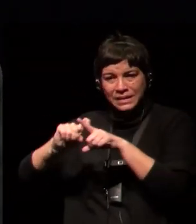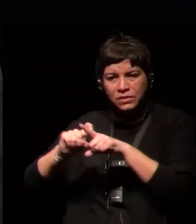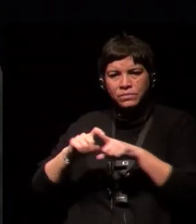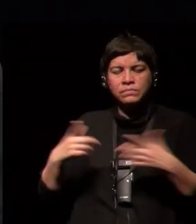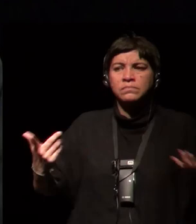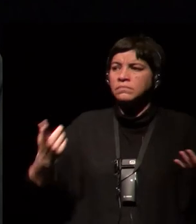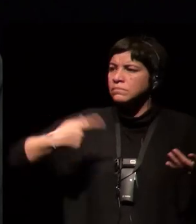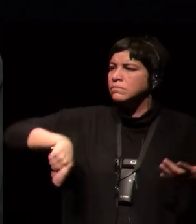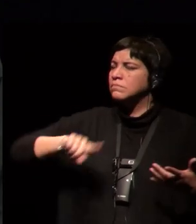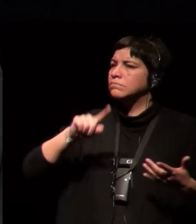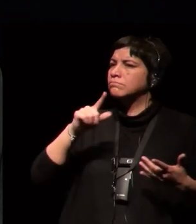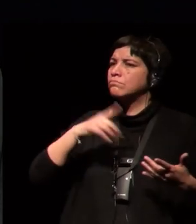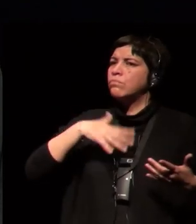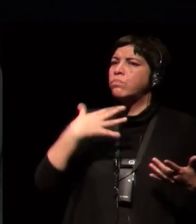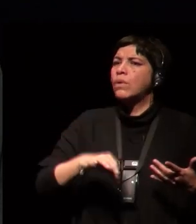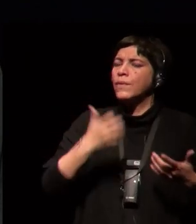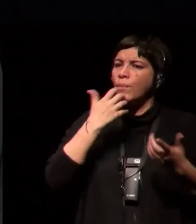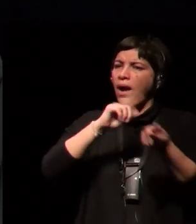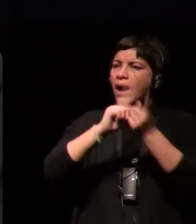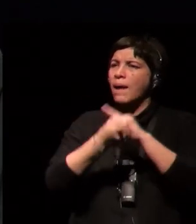produzca a través de la dramaturgia.